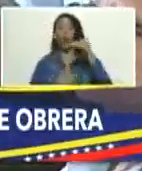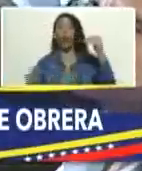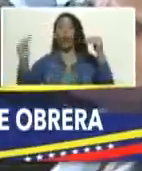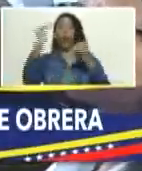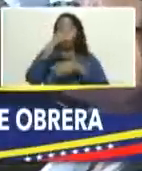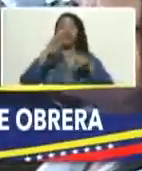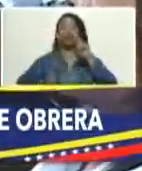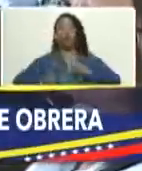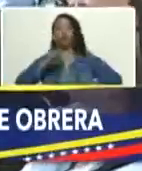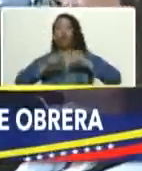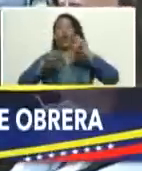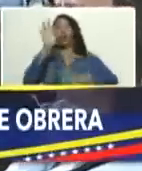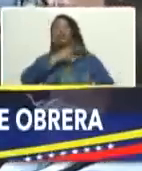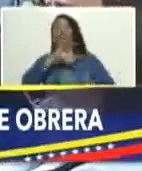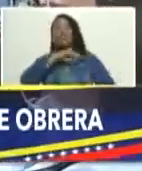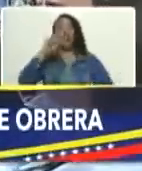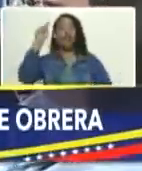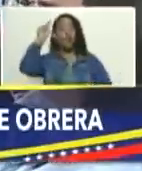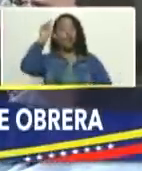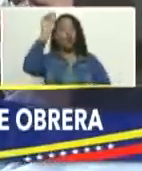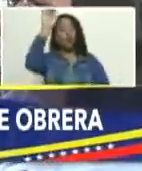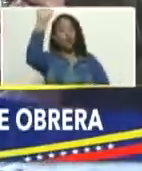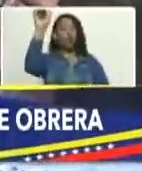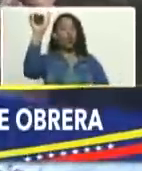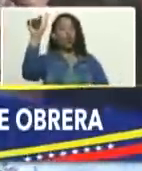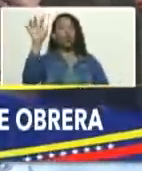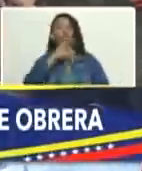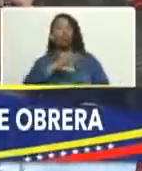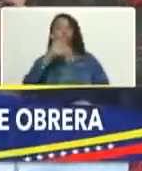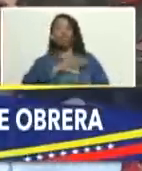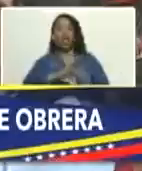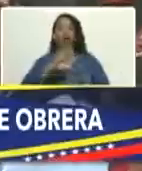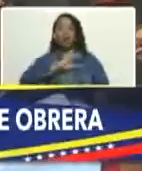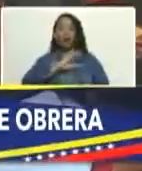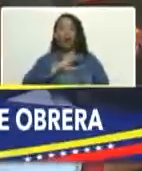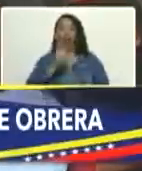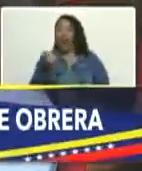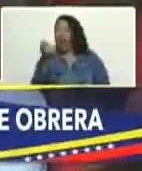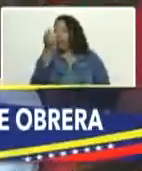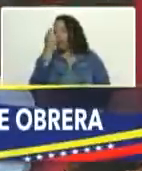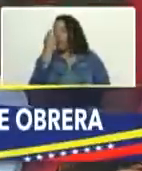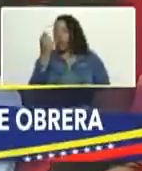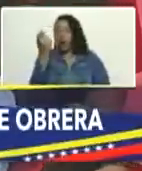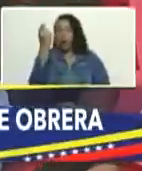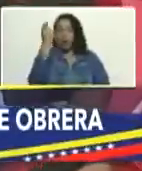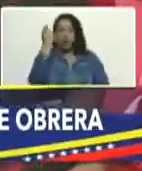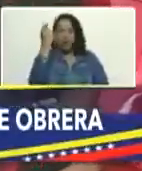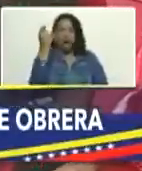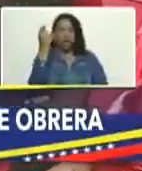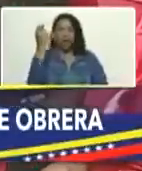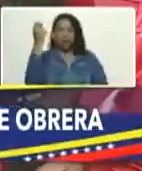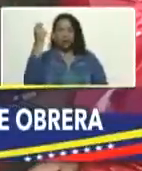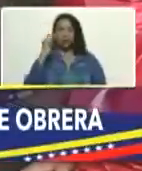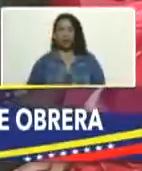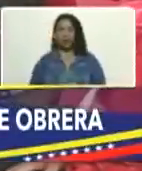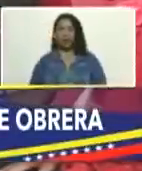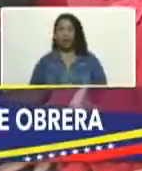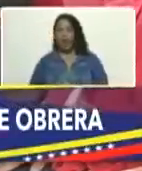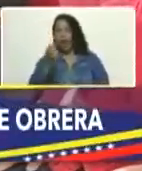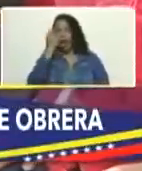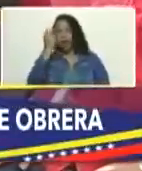construcción de la sociedad del futuro, de la sociedad socialista. Jamás, jamás, jamás de los jamás,